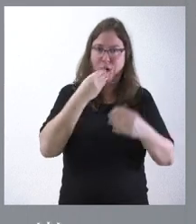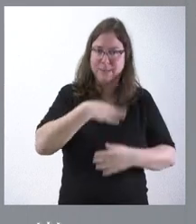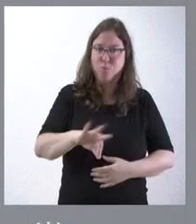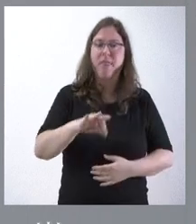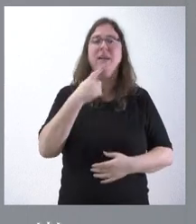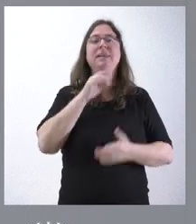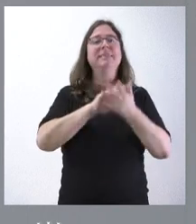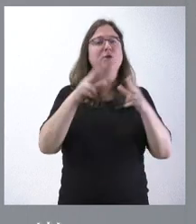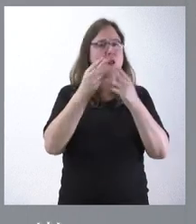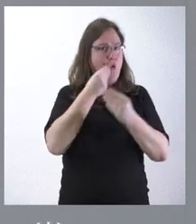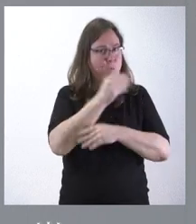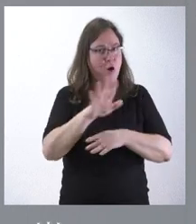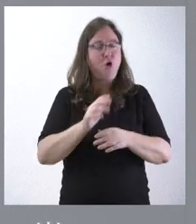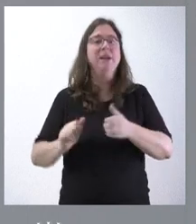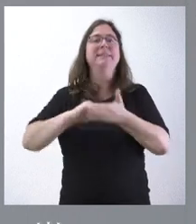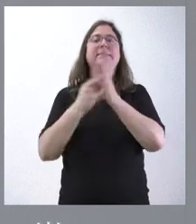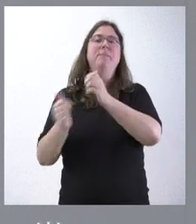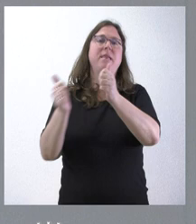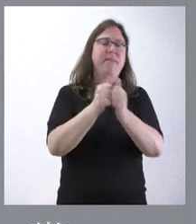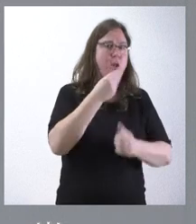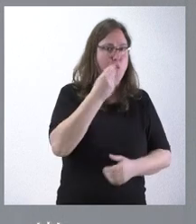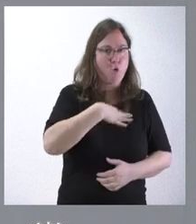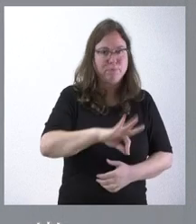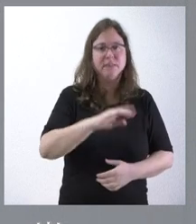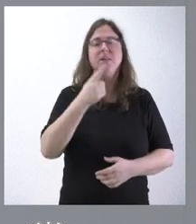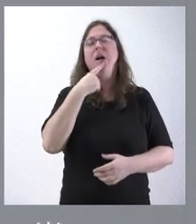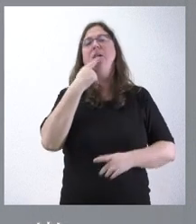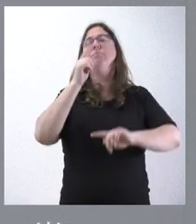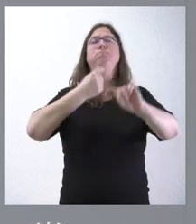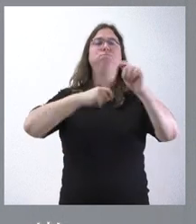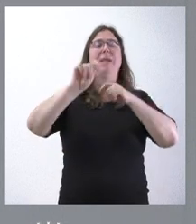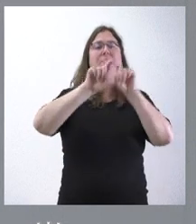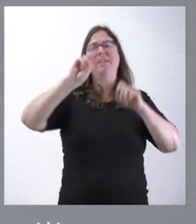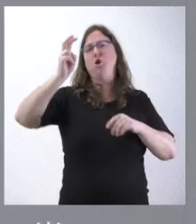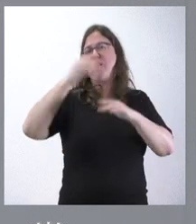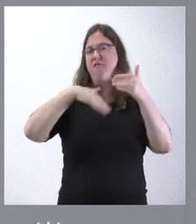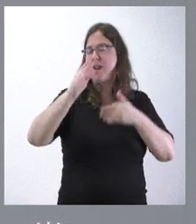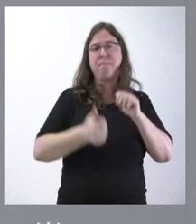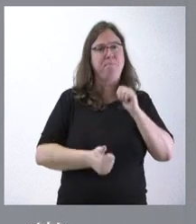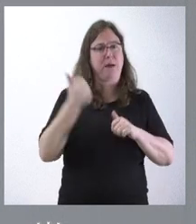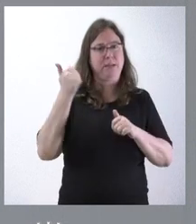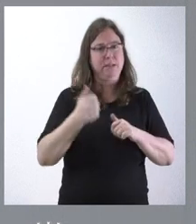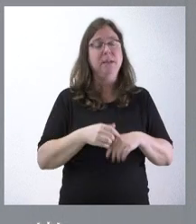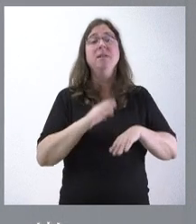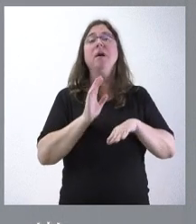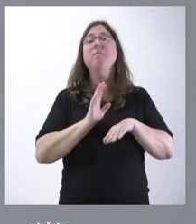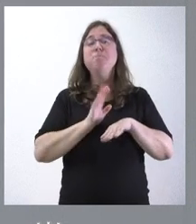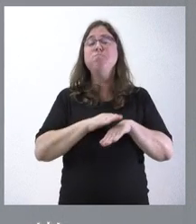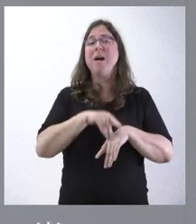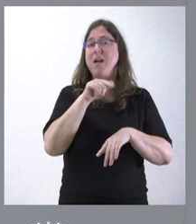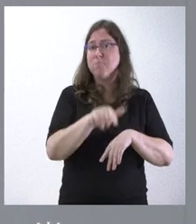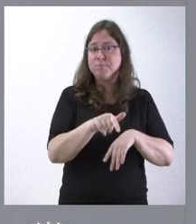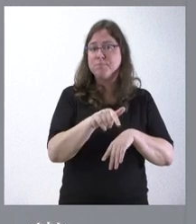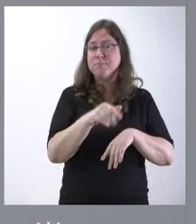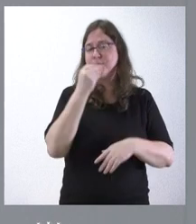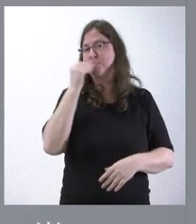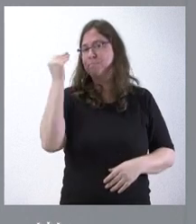posibles el mejor sistema de dependencia posible conseguir que nuestras empresas exporten crezcan Esto es lo que podemos hacer y para estar buena relación